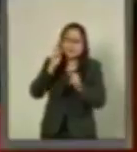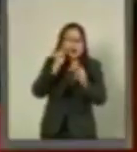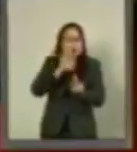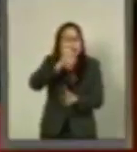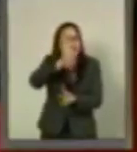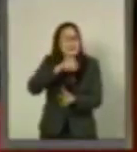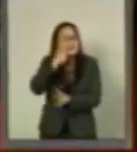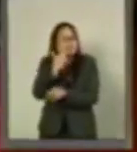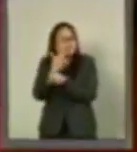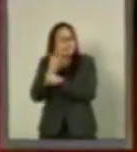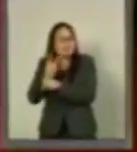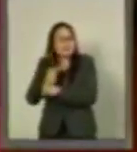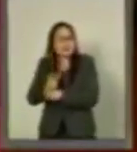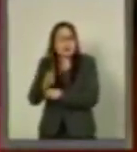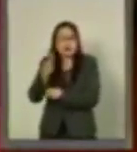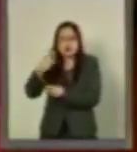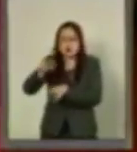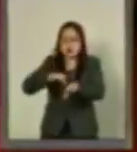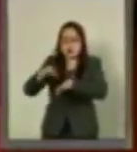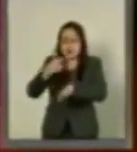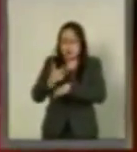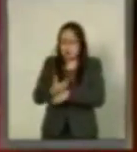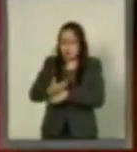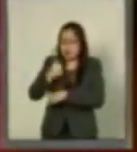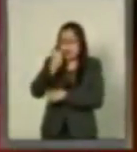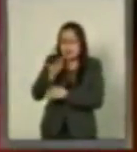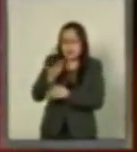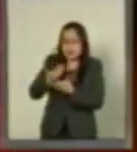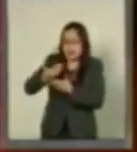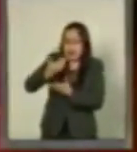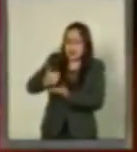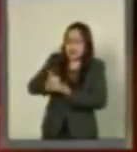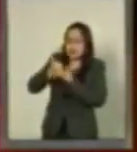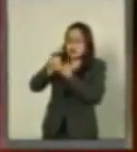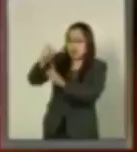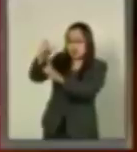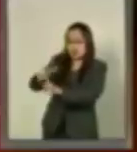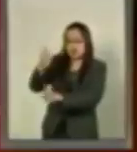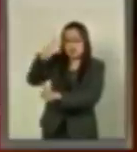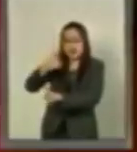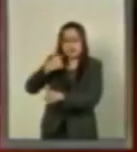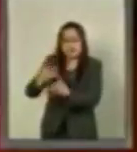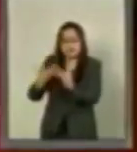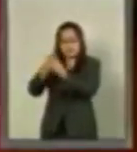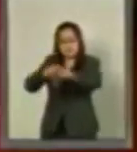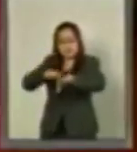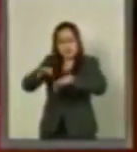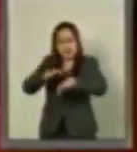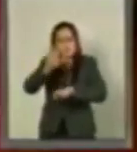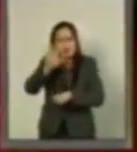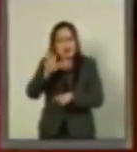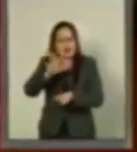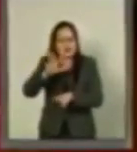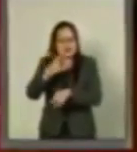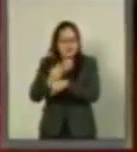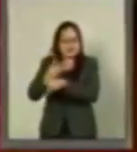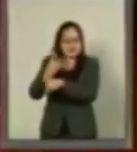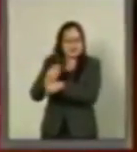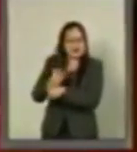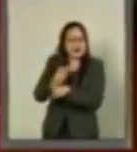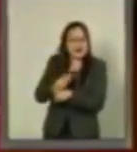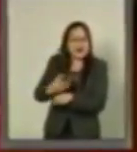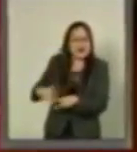pareciera ser que sus colaboradores, antes que ayudarlo a usted en su esfuerzo, le agregaban